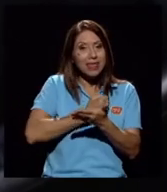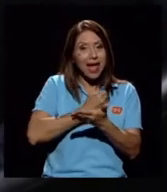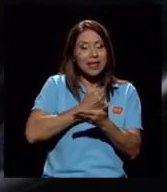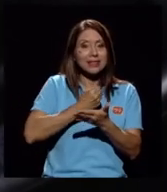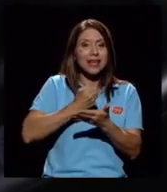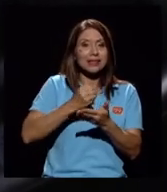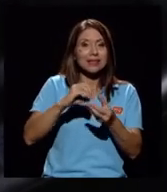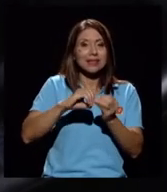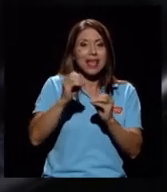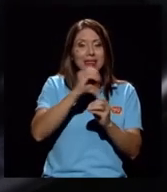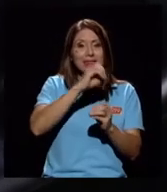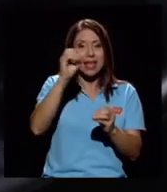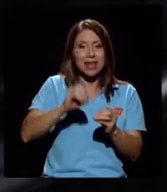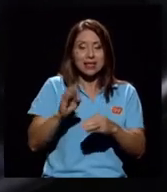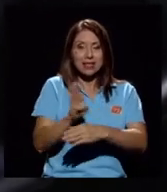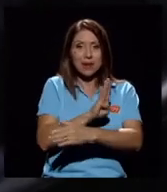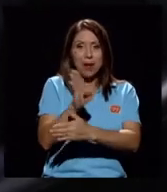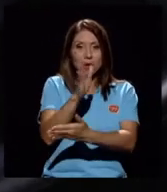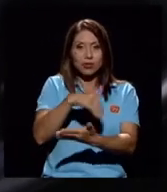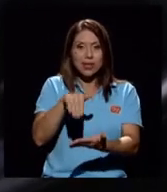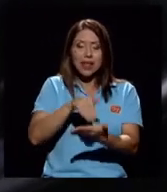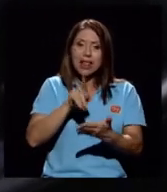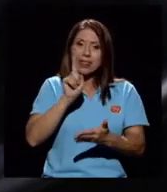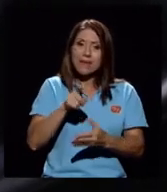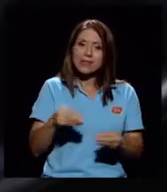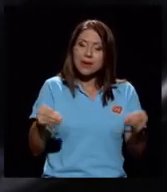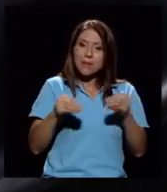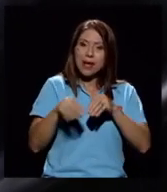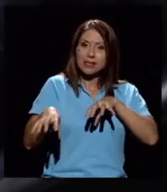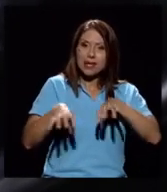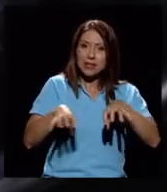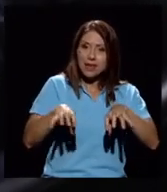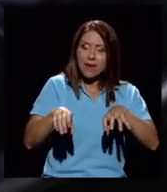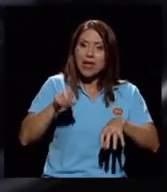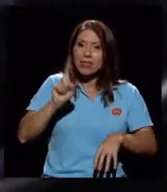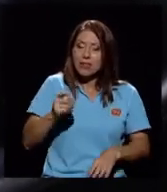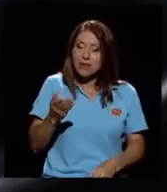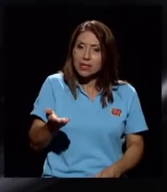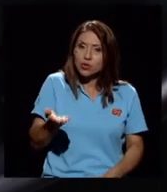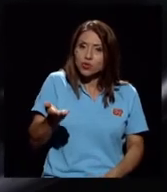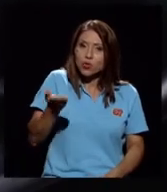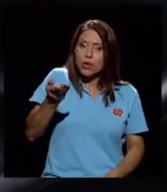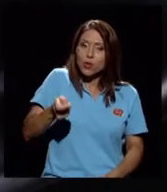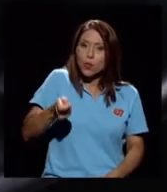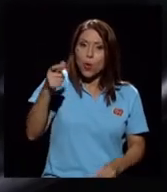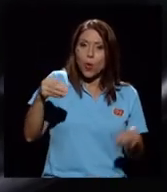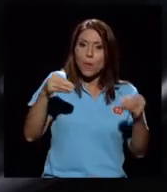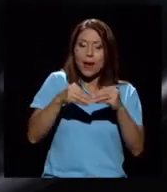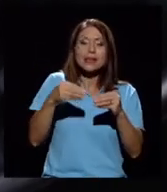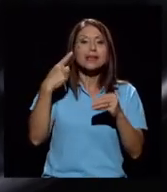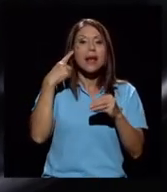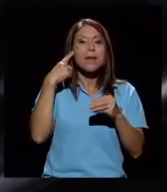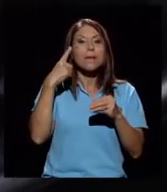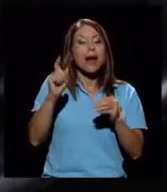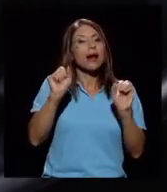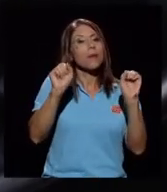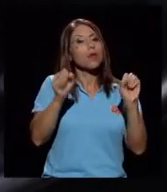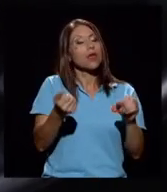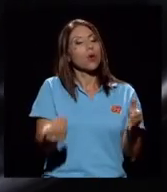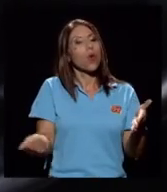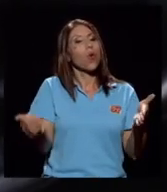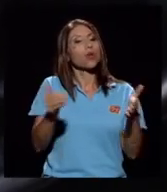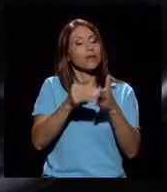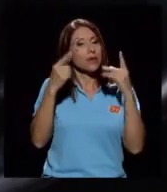tiene que ser más más activa tiene que subir un poco más para restablecer la rentabilidad